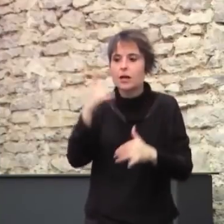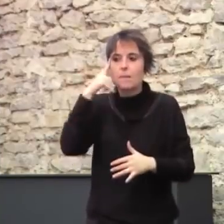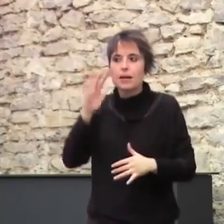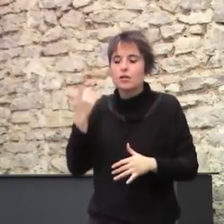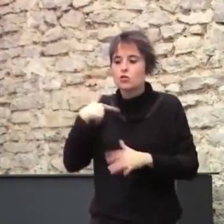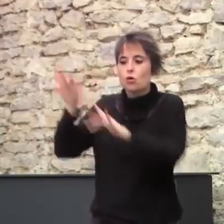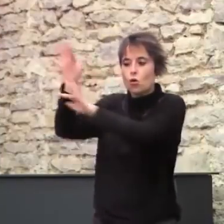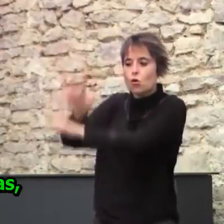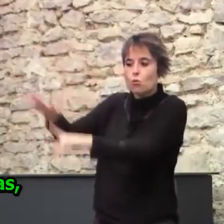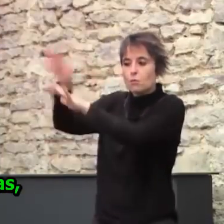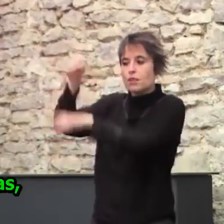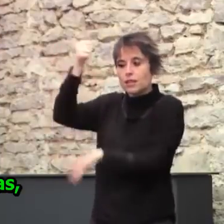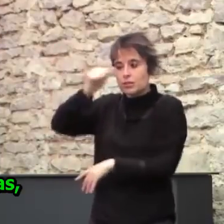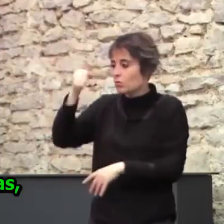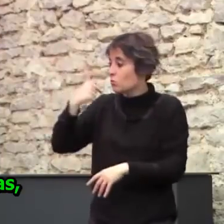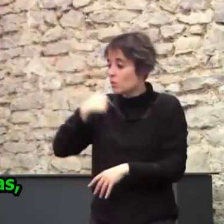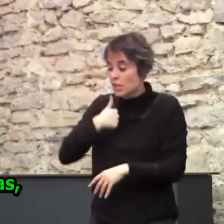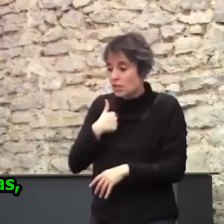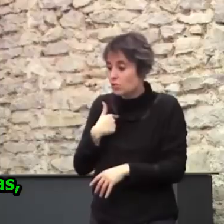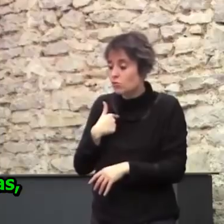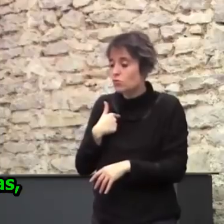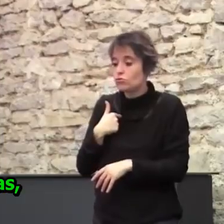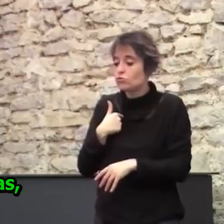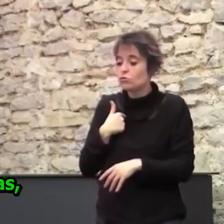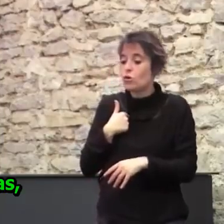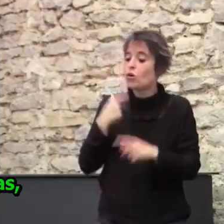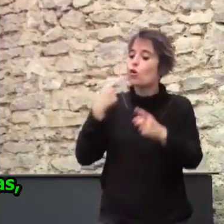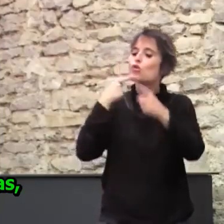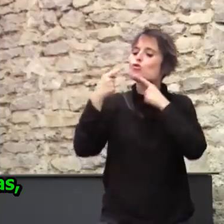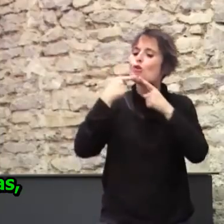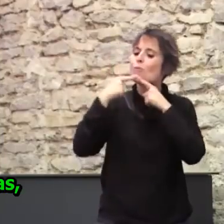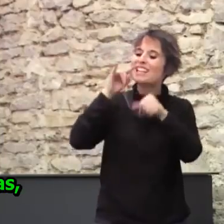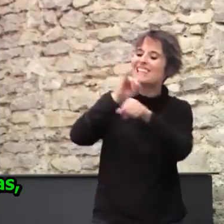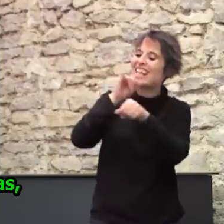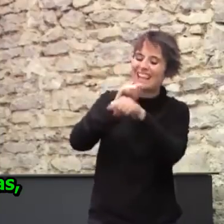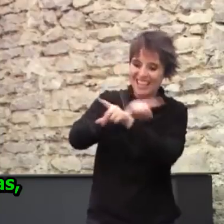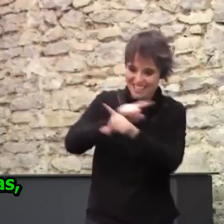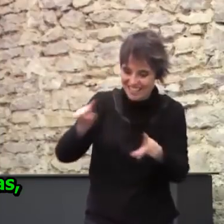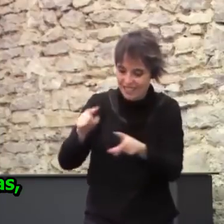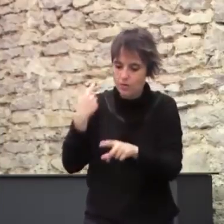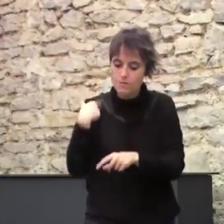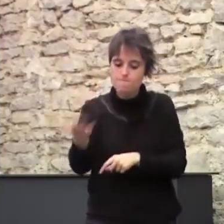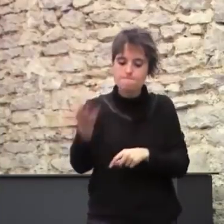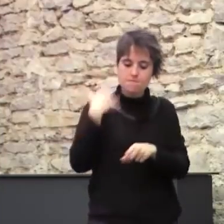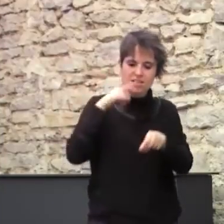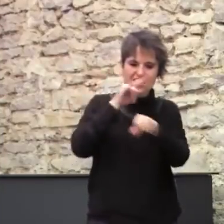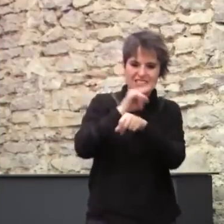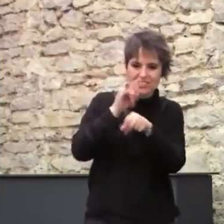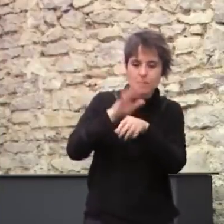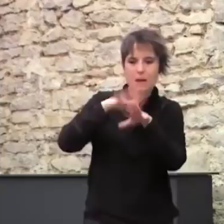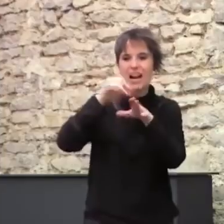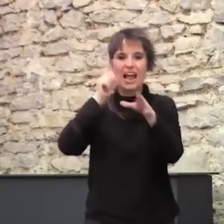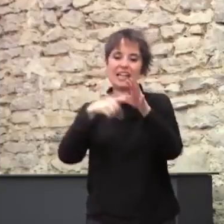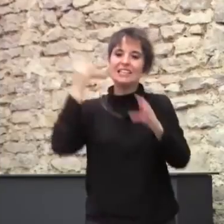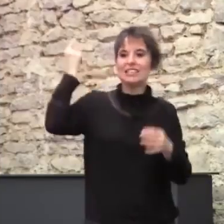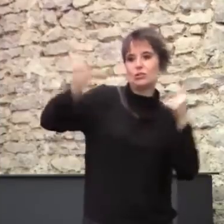a convencerles a los chicos de que no iba a pervertir a sus novias, no me las iba a llevar a ligar, ¿no?, a la